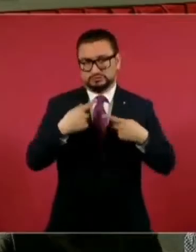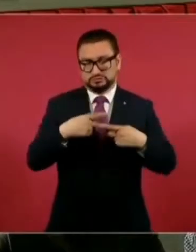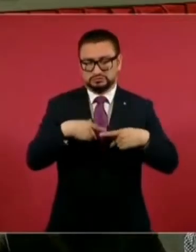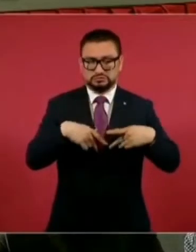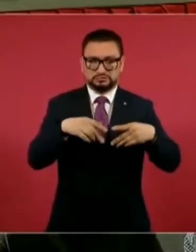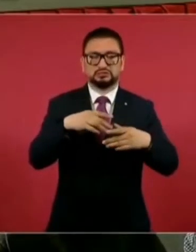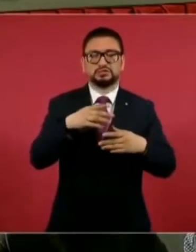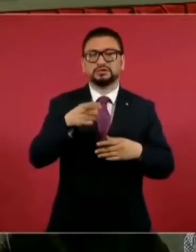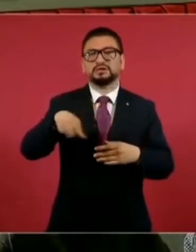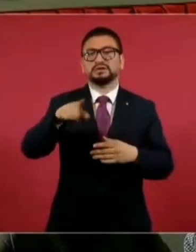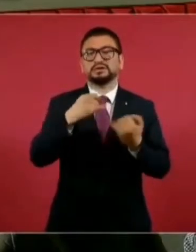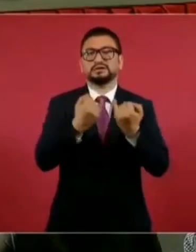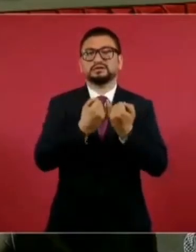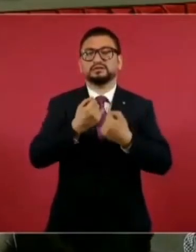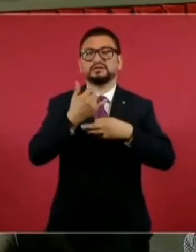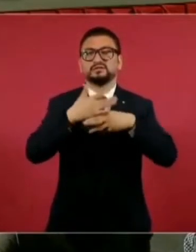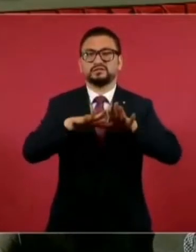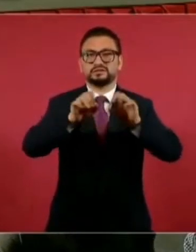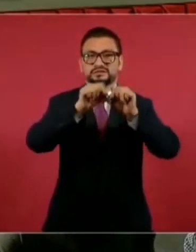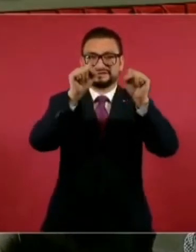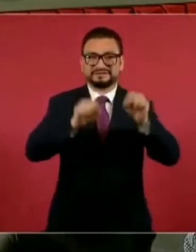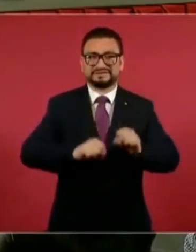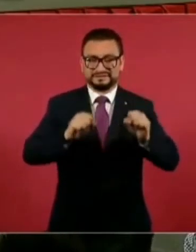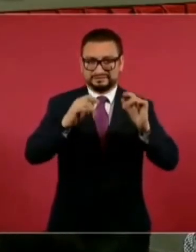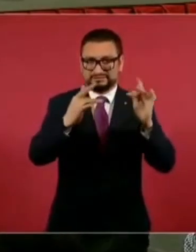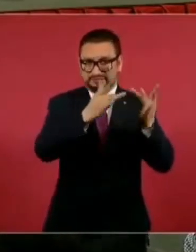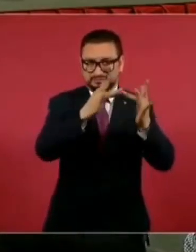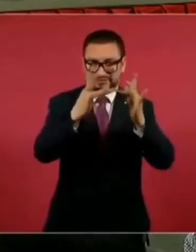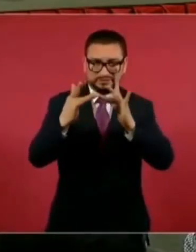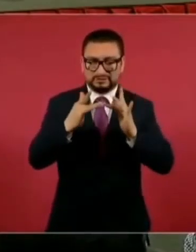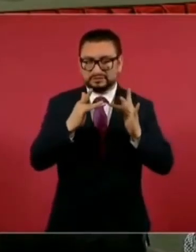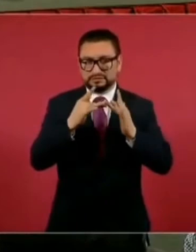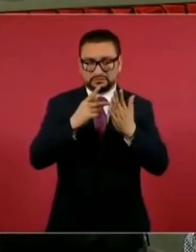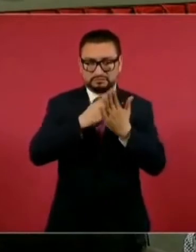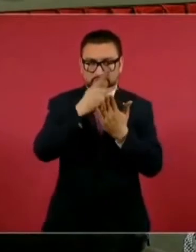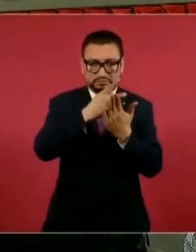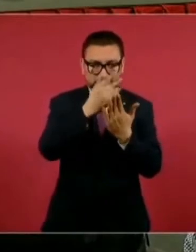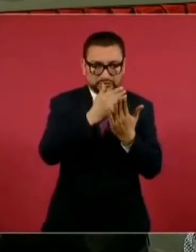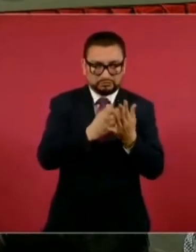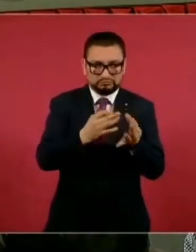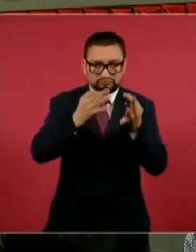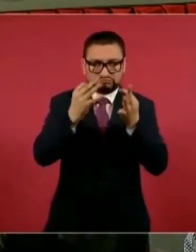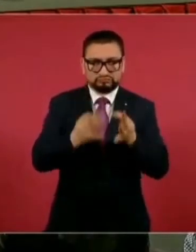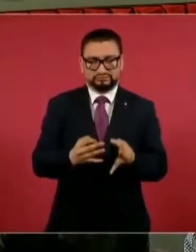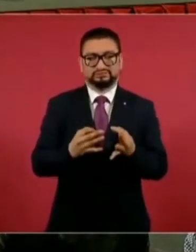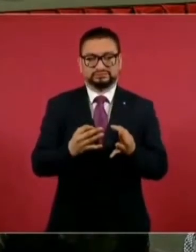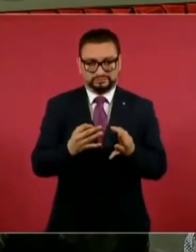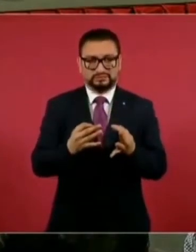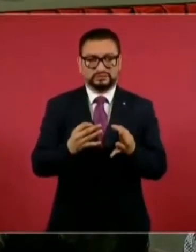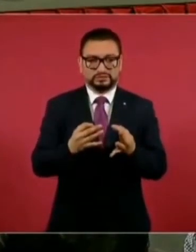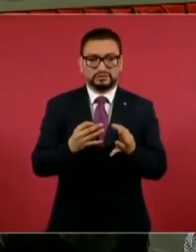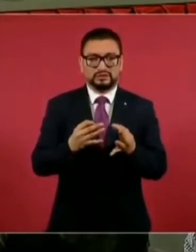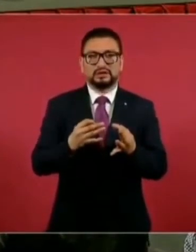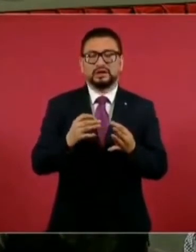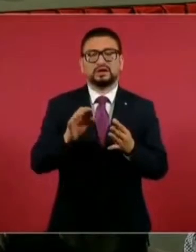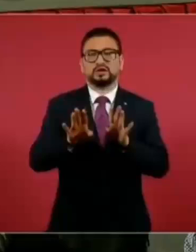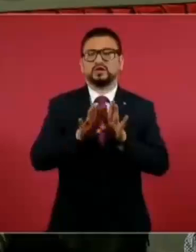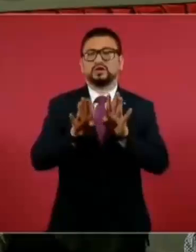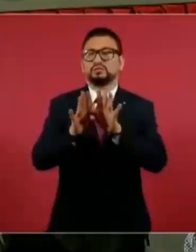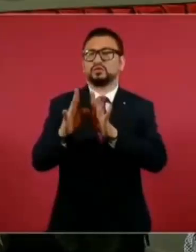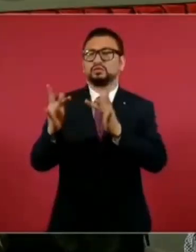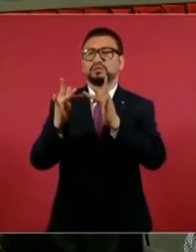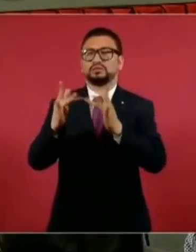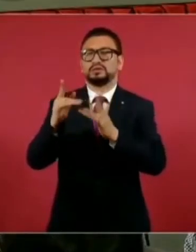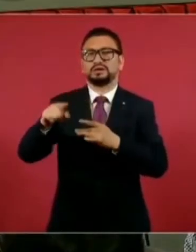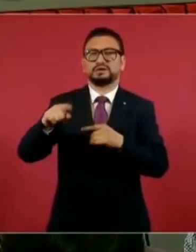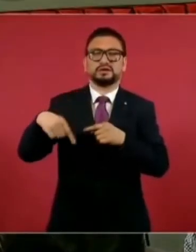toda la información que se procesa en los sistemas, y tener una planeación viva. Aquí no se vale con que, no, déjame, sí, ya está para 5, no, espérate, ese le toca